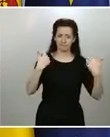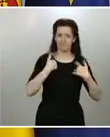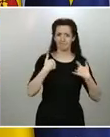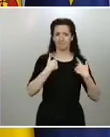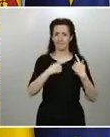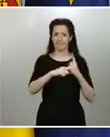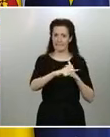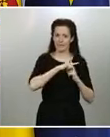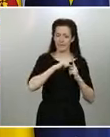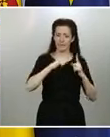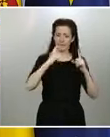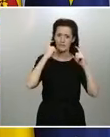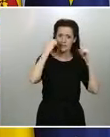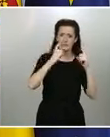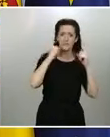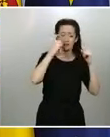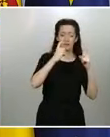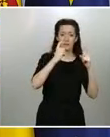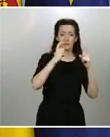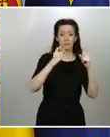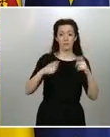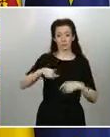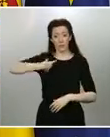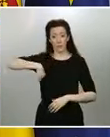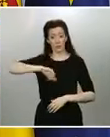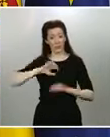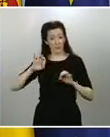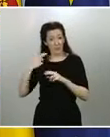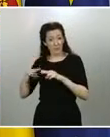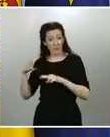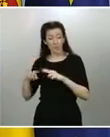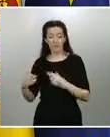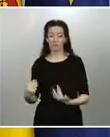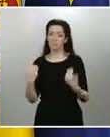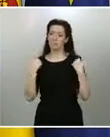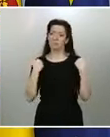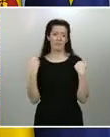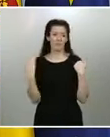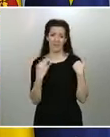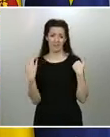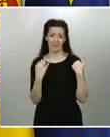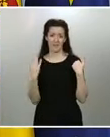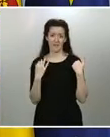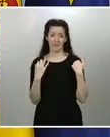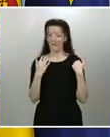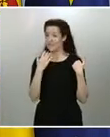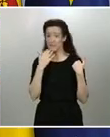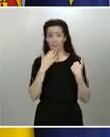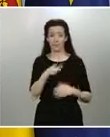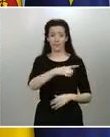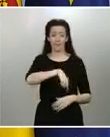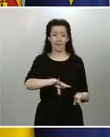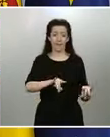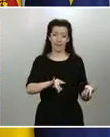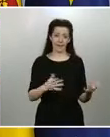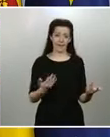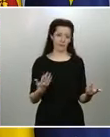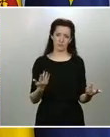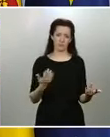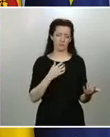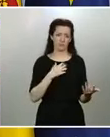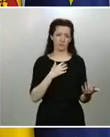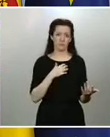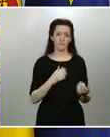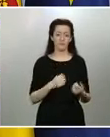debemos dar pie a que todo ese sacrificio y todo ese esfuerzo caigan en saco roto me dirijo muy especialmente